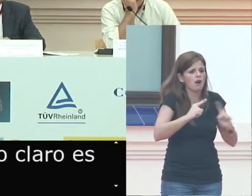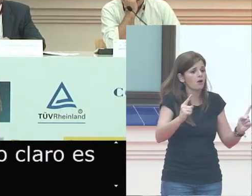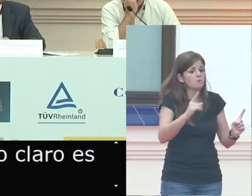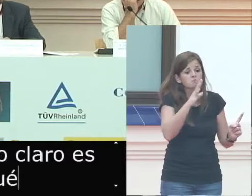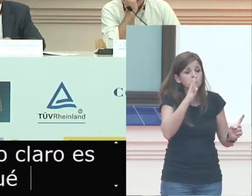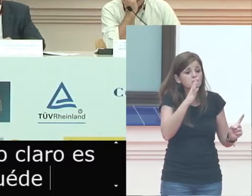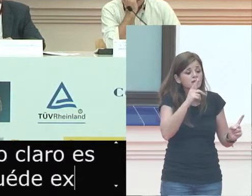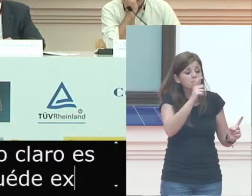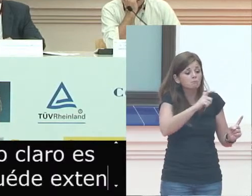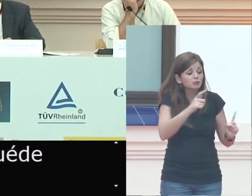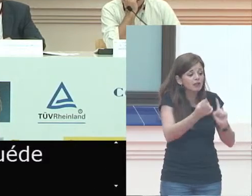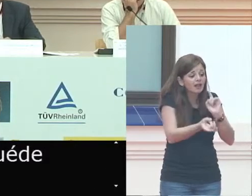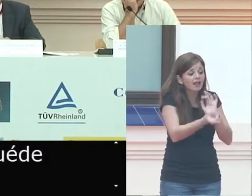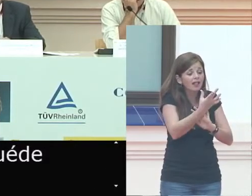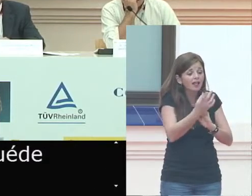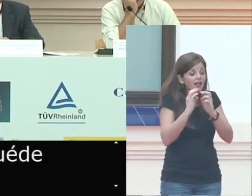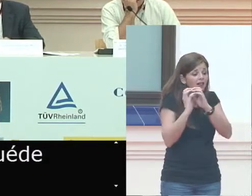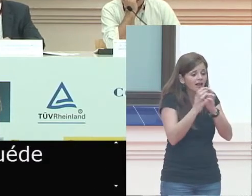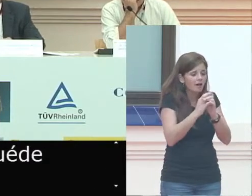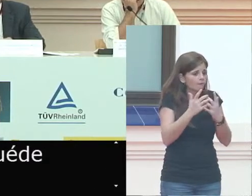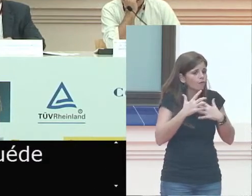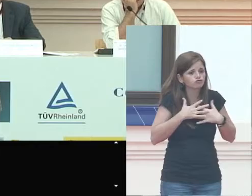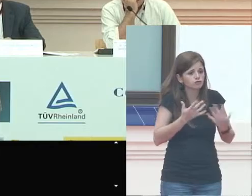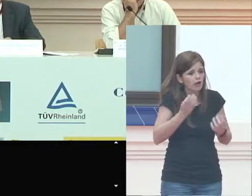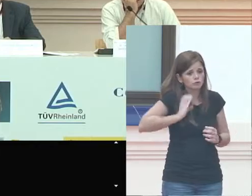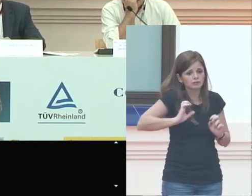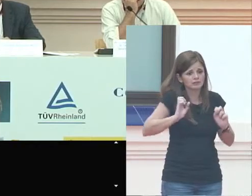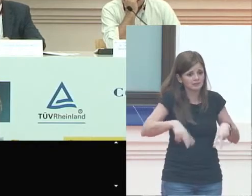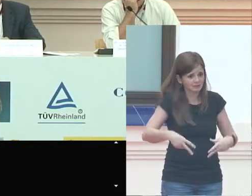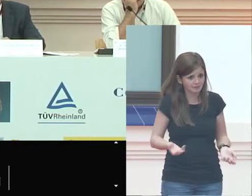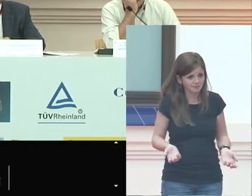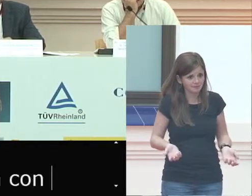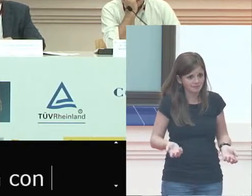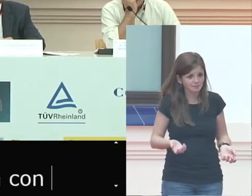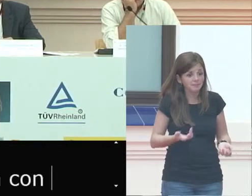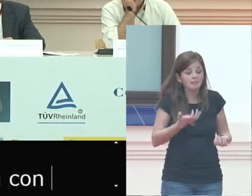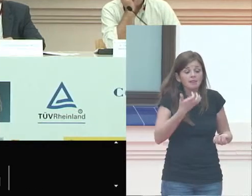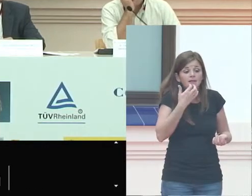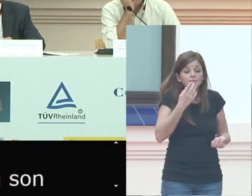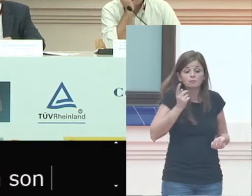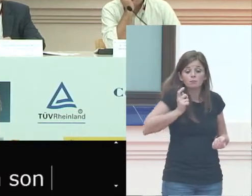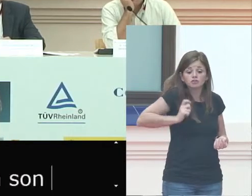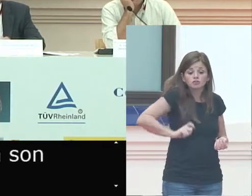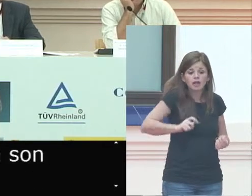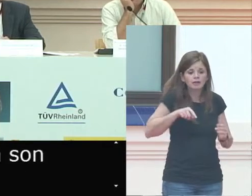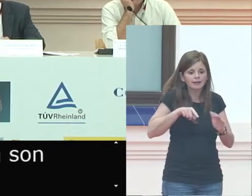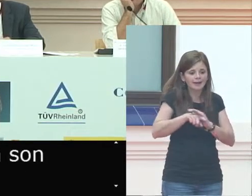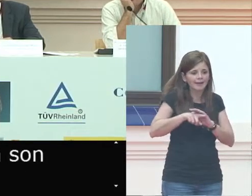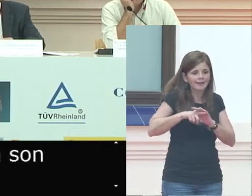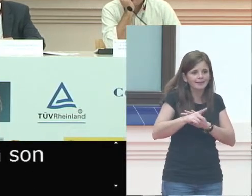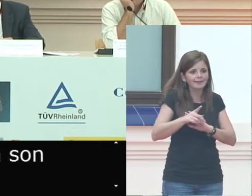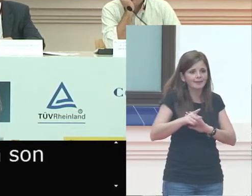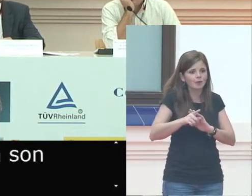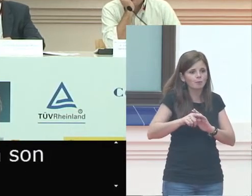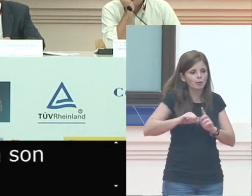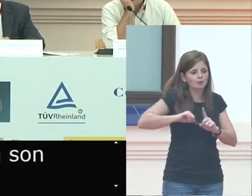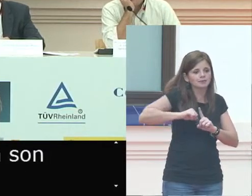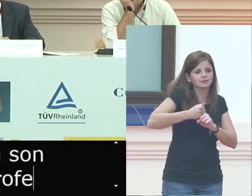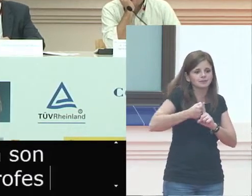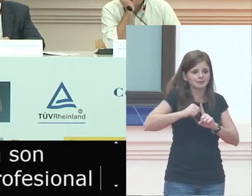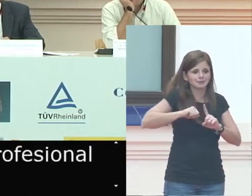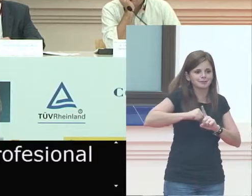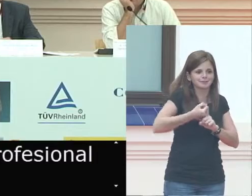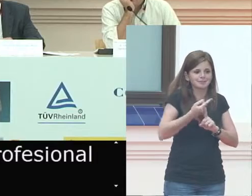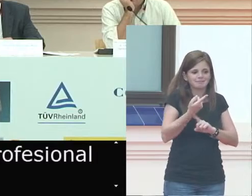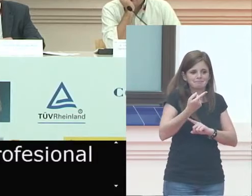son voluntarios. Si no hay mucho agente profesional que está empujando o un agente, un stakeholder que esté interesado en